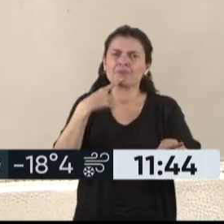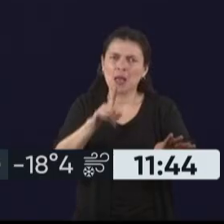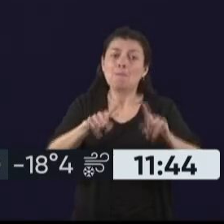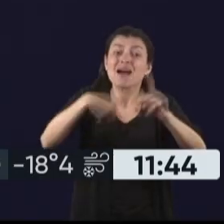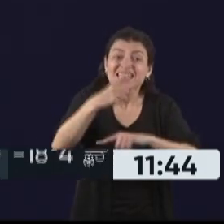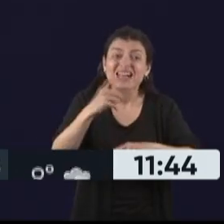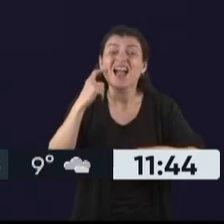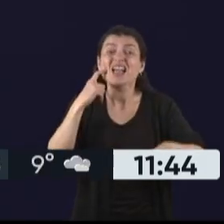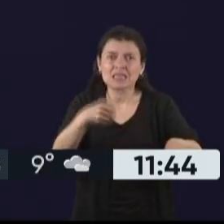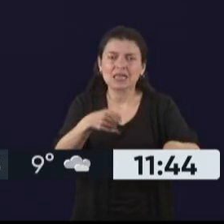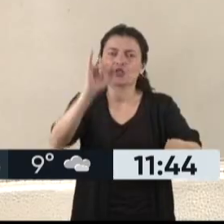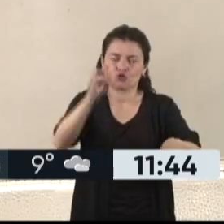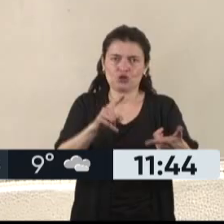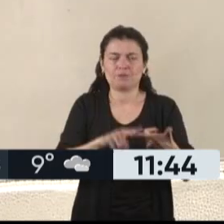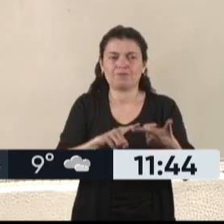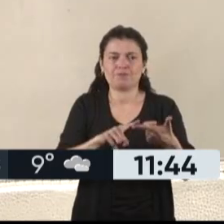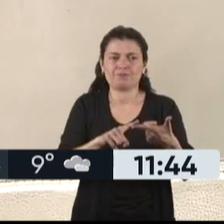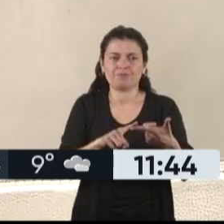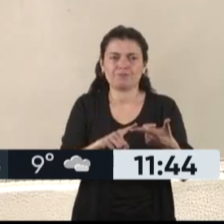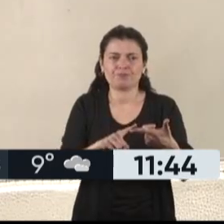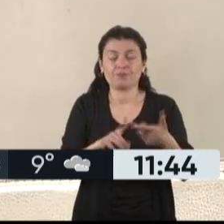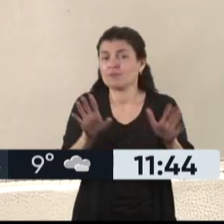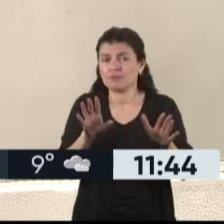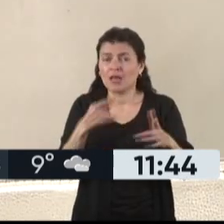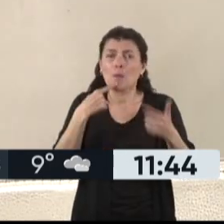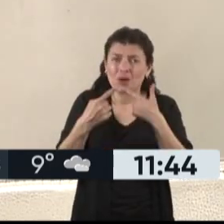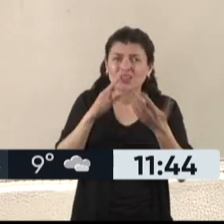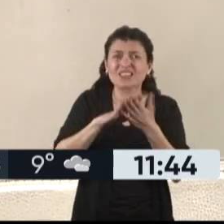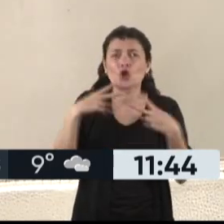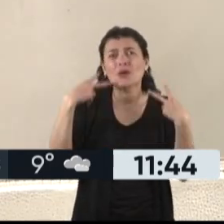Mañana Santa Fe, Entre Ríos, correcto. Bien. Eso, bueno, preguntarte